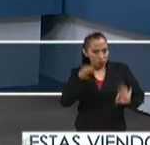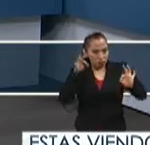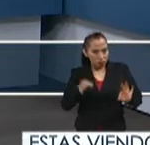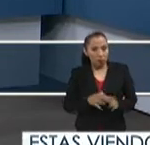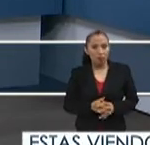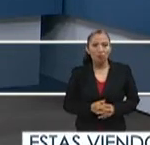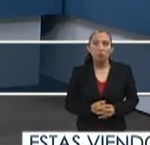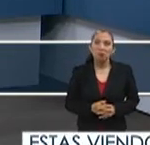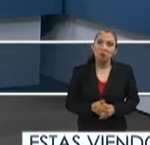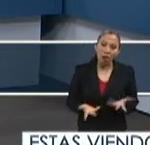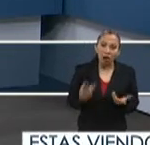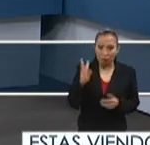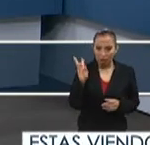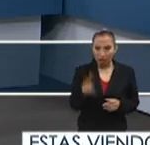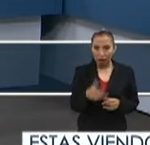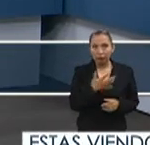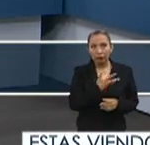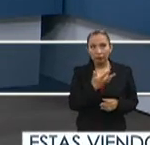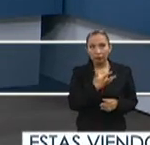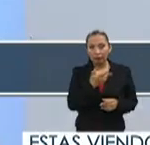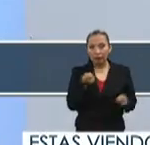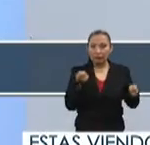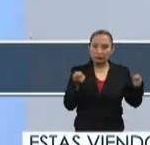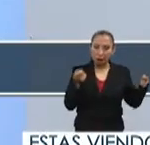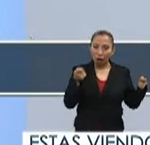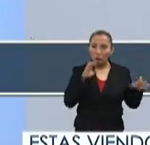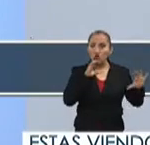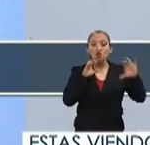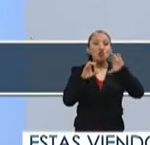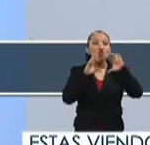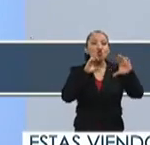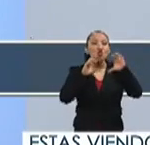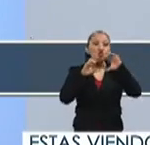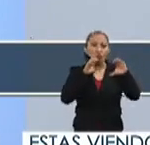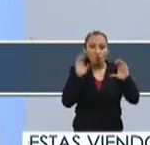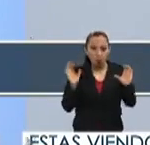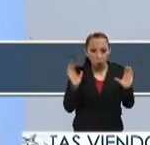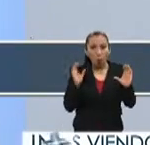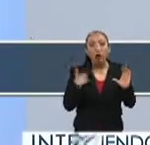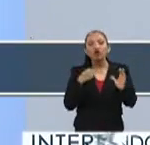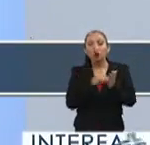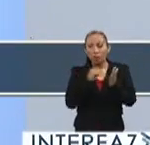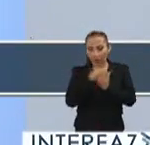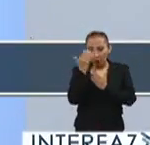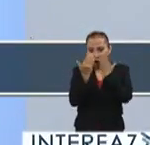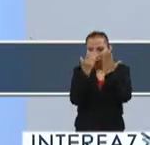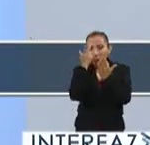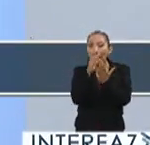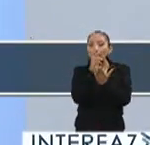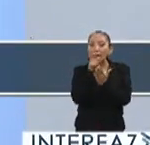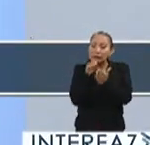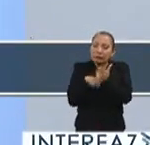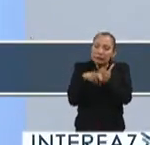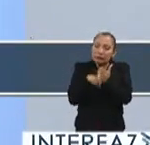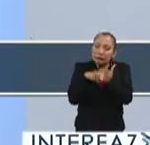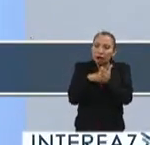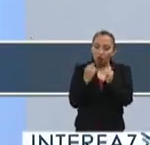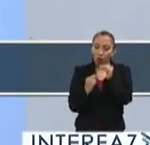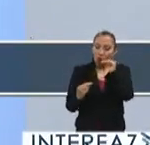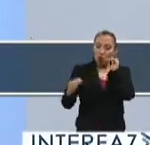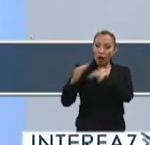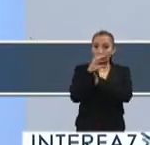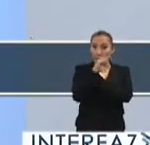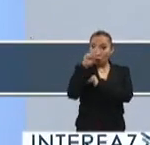dominas. Pues en realidad tengo un dominio comunicativo, ¿sabes? Aún sigo estudiando para mejorarlo. Claro. Quiero alcanzar un nivel